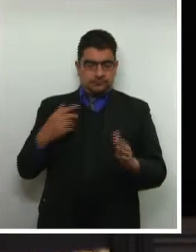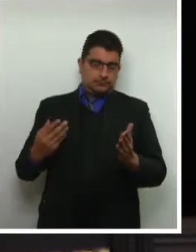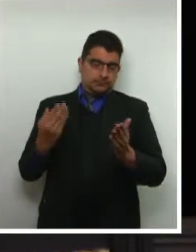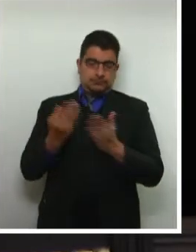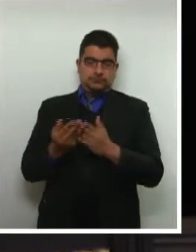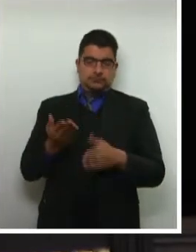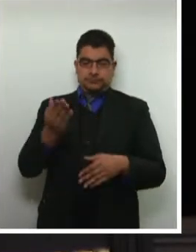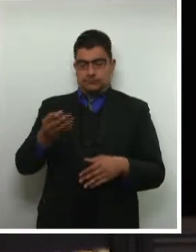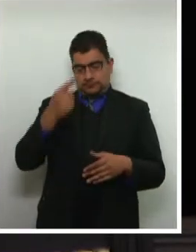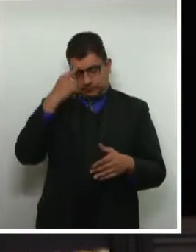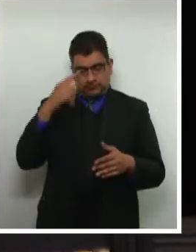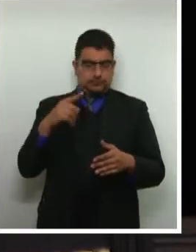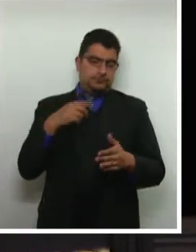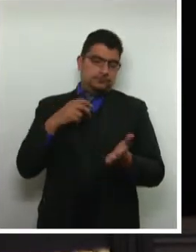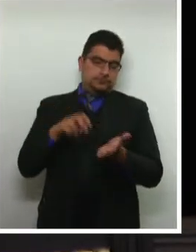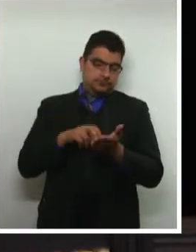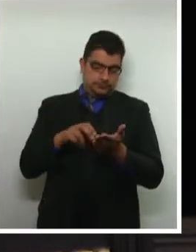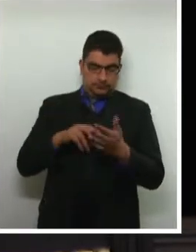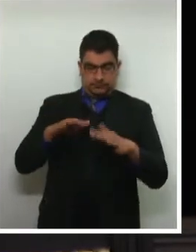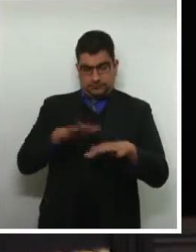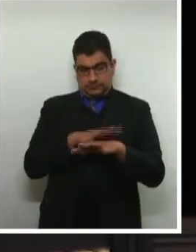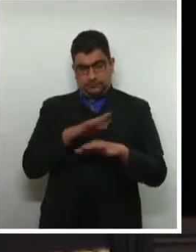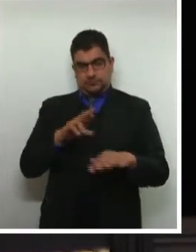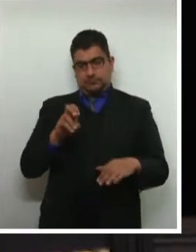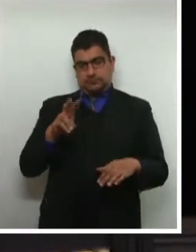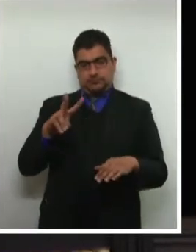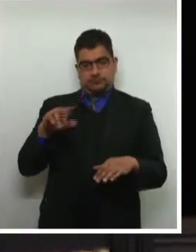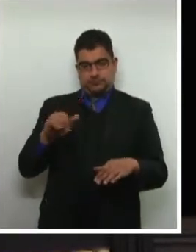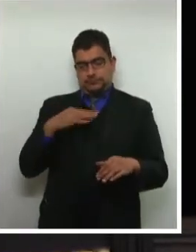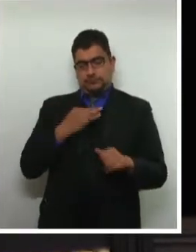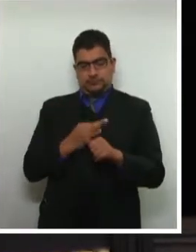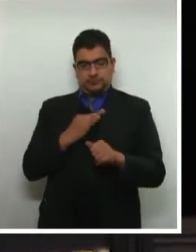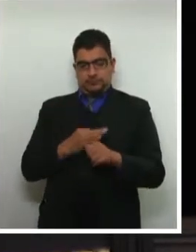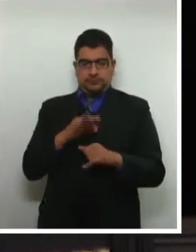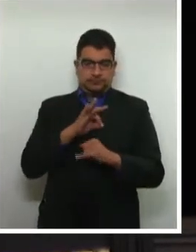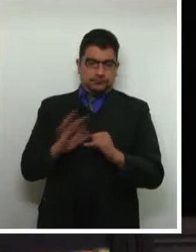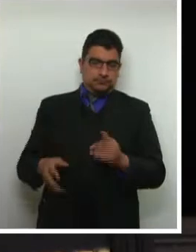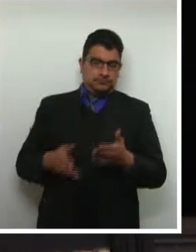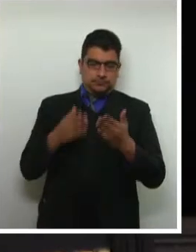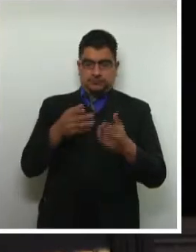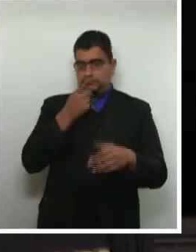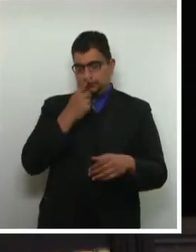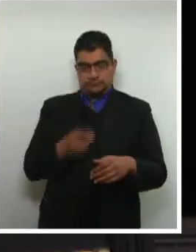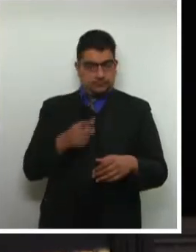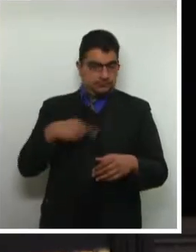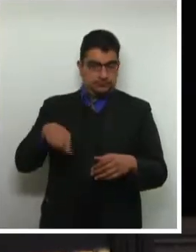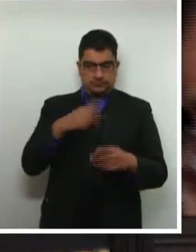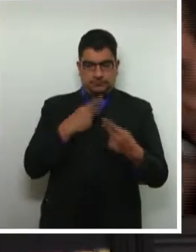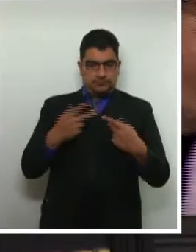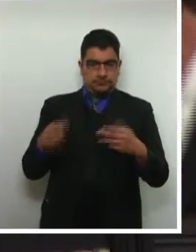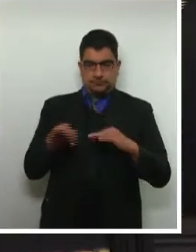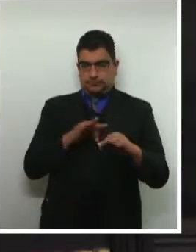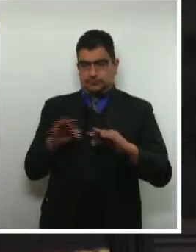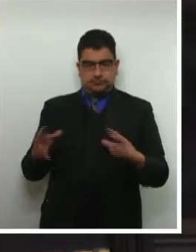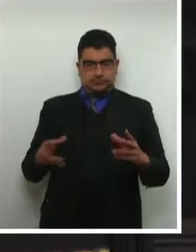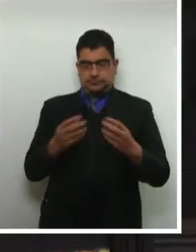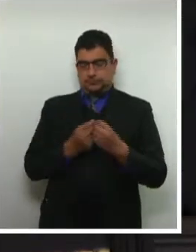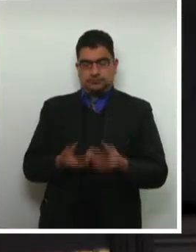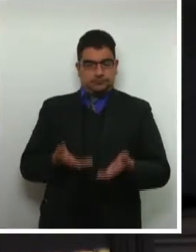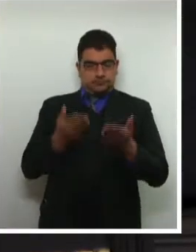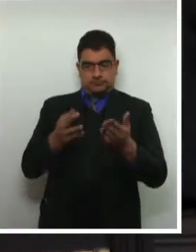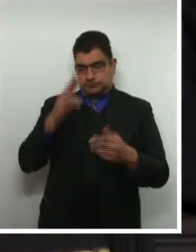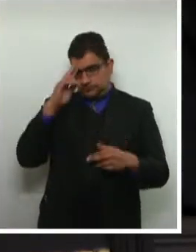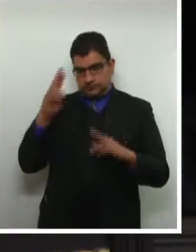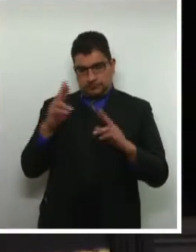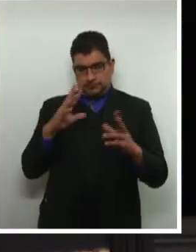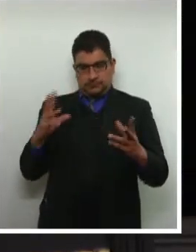propuesta de la megareserva dice en el último párrafo que en el desempeño de las actividades se respetarán